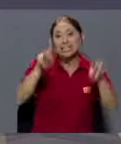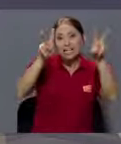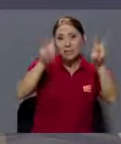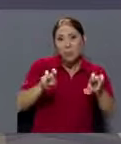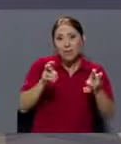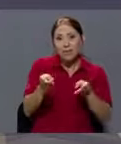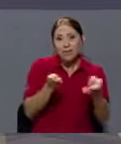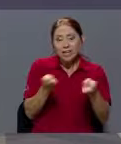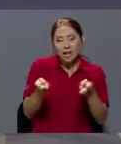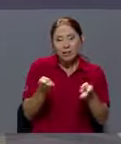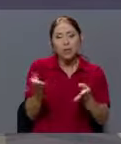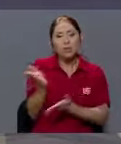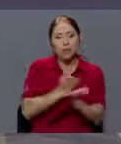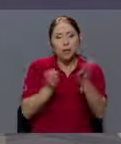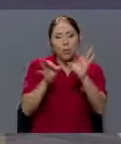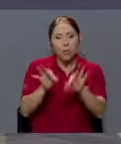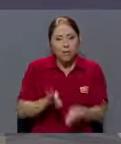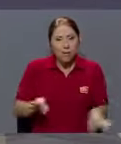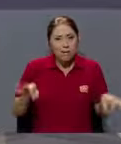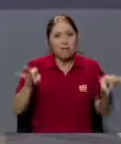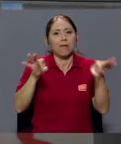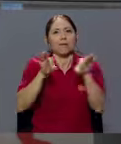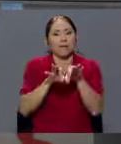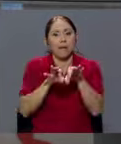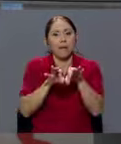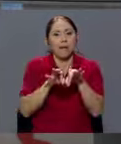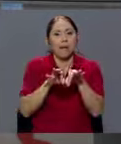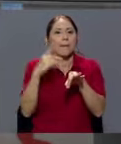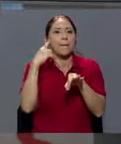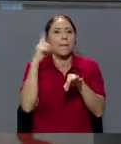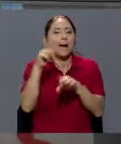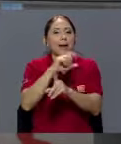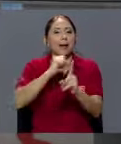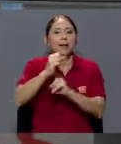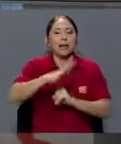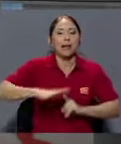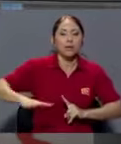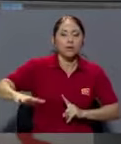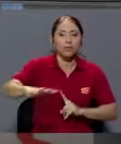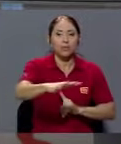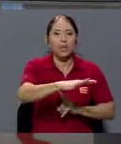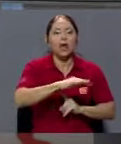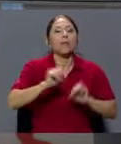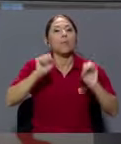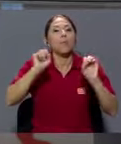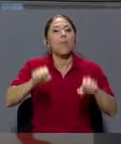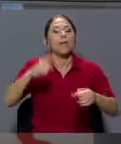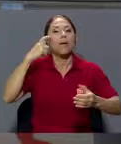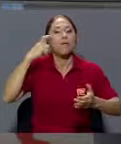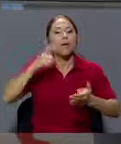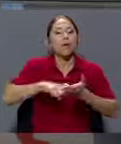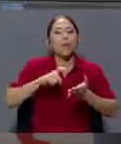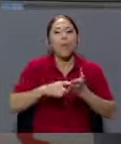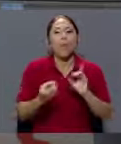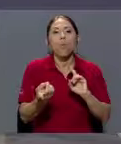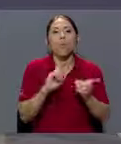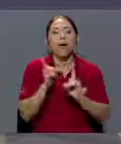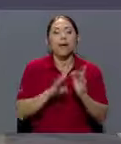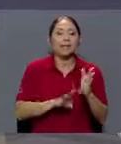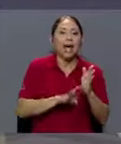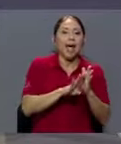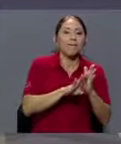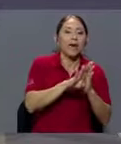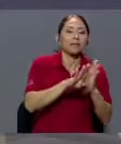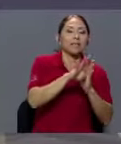un instrumento valioso e importante para que la sociedad, de alguna manera, pueda reconocer cuáles son